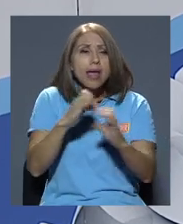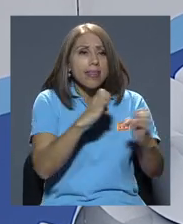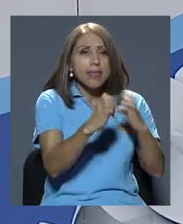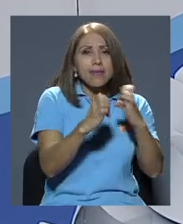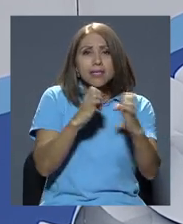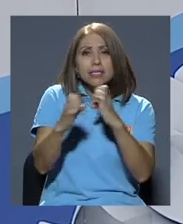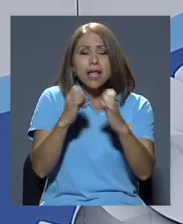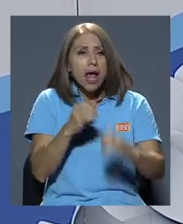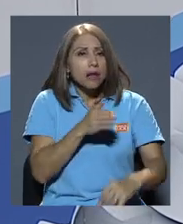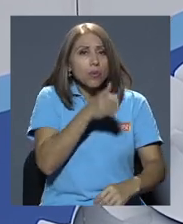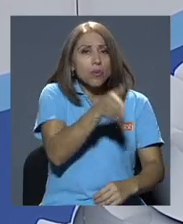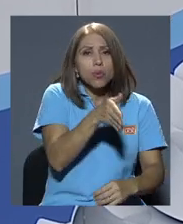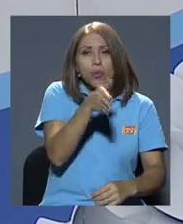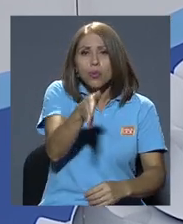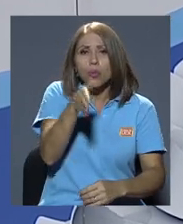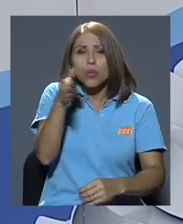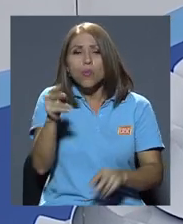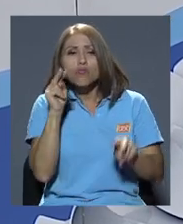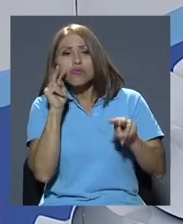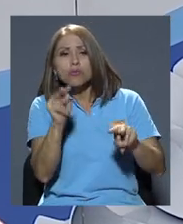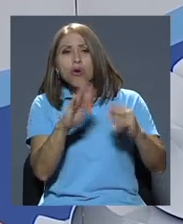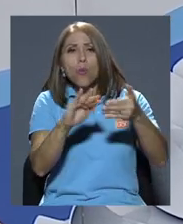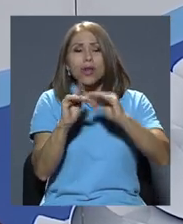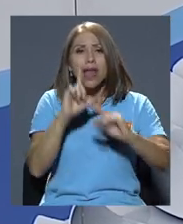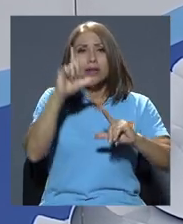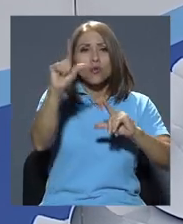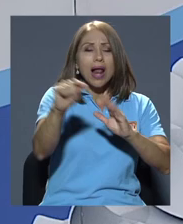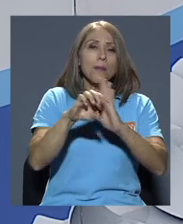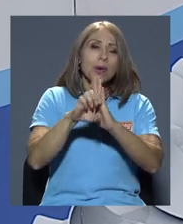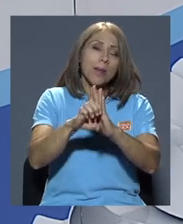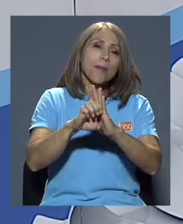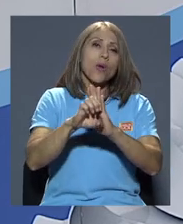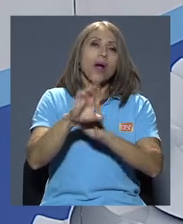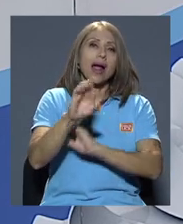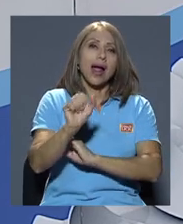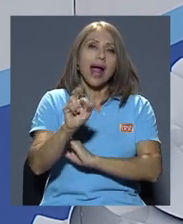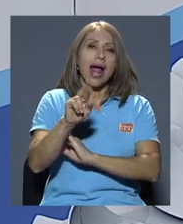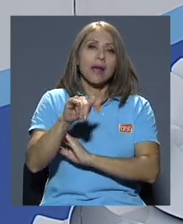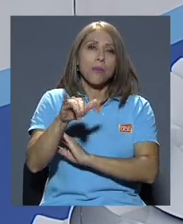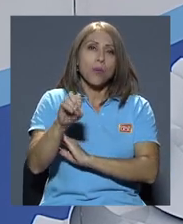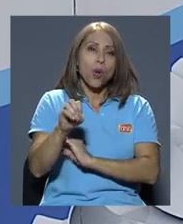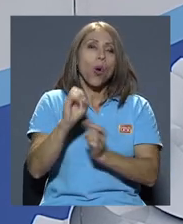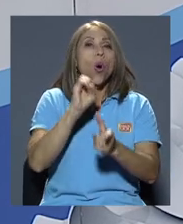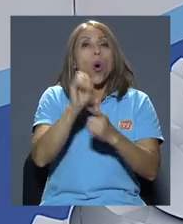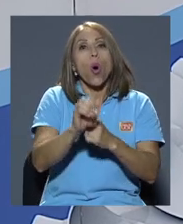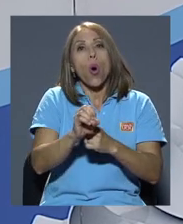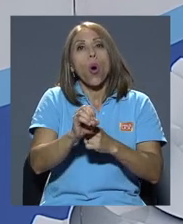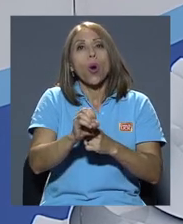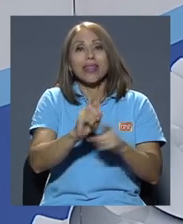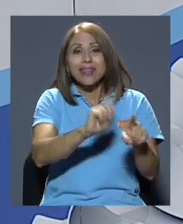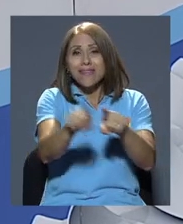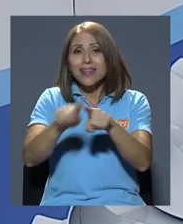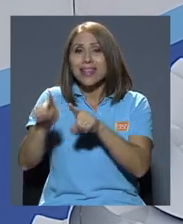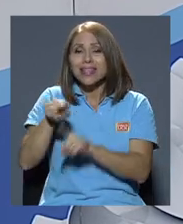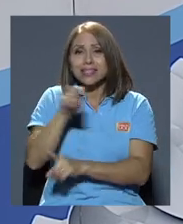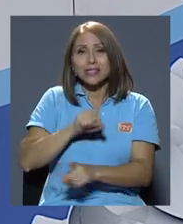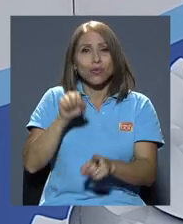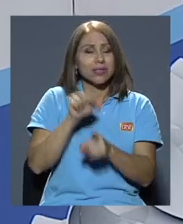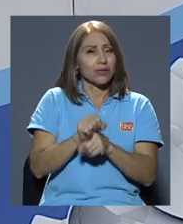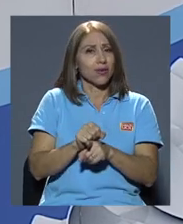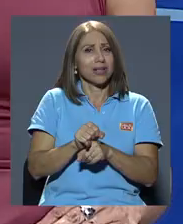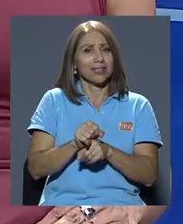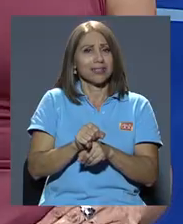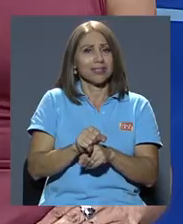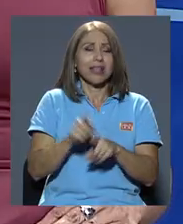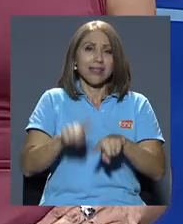ir a ver poder visitar la situación de una comunidad rural como la carpio o poder ir a visitar extremos de otras realidades a los que estamos acostumbrados se lo